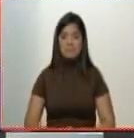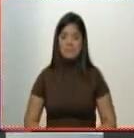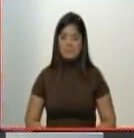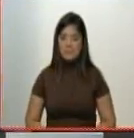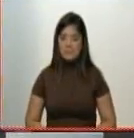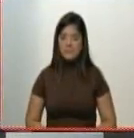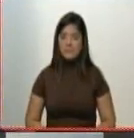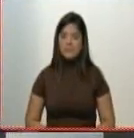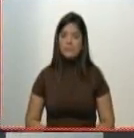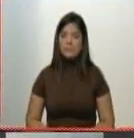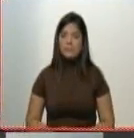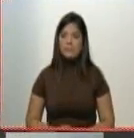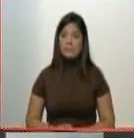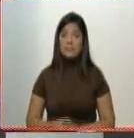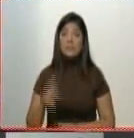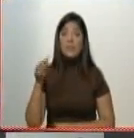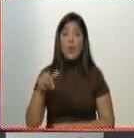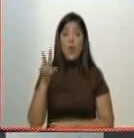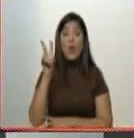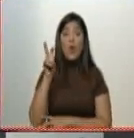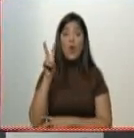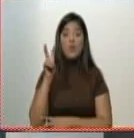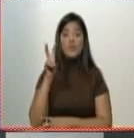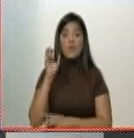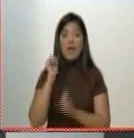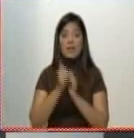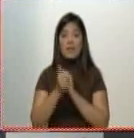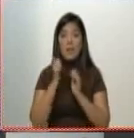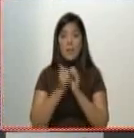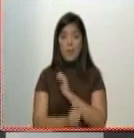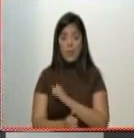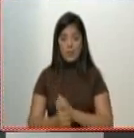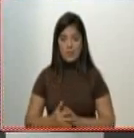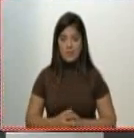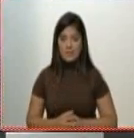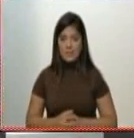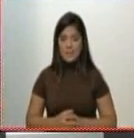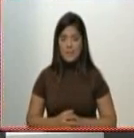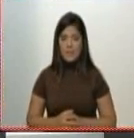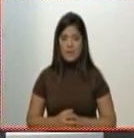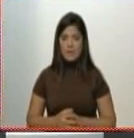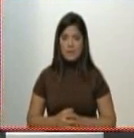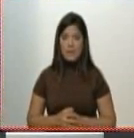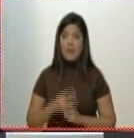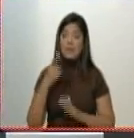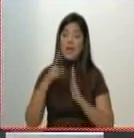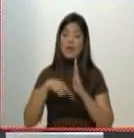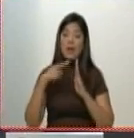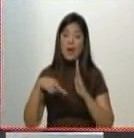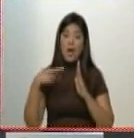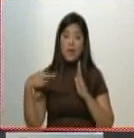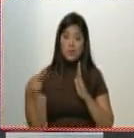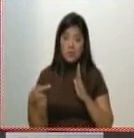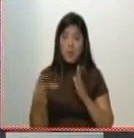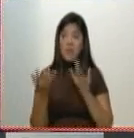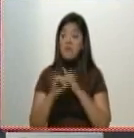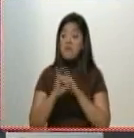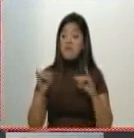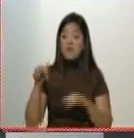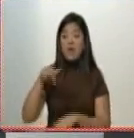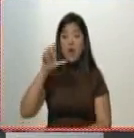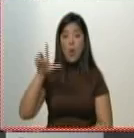Hemos venido un viernes de deporte, un viernes de recreación, terminando